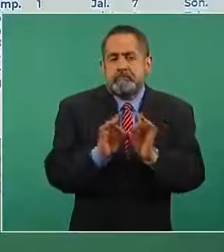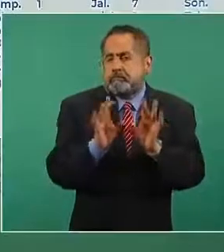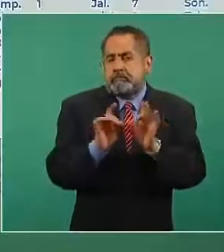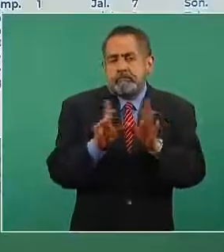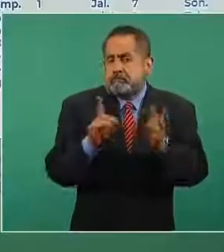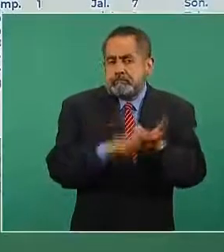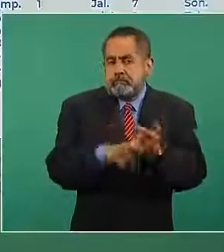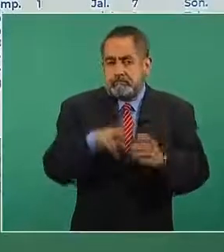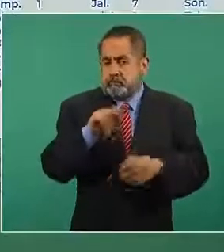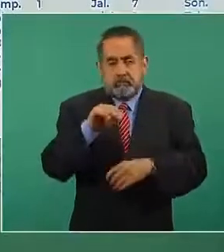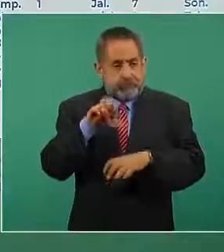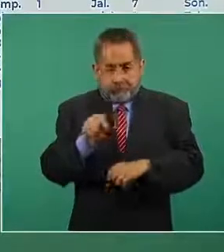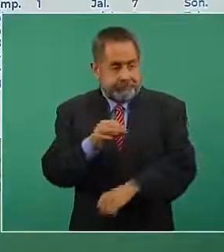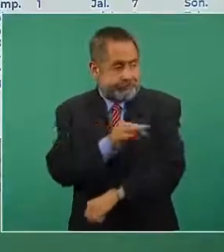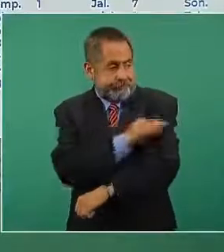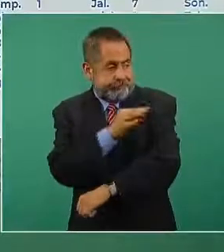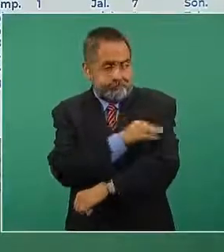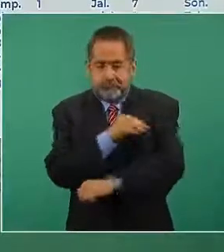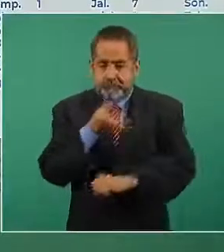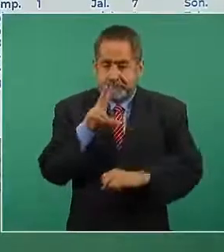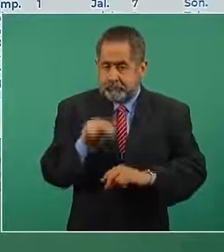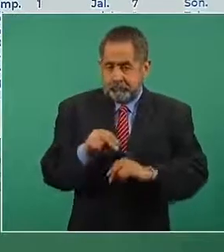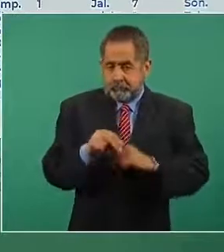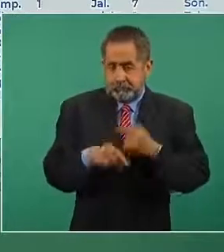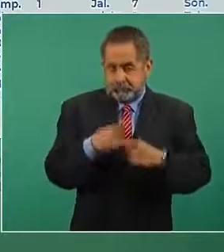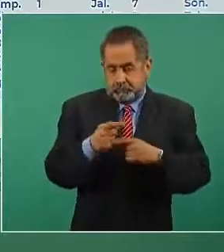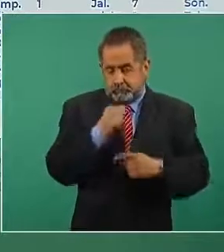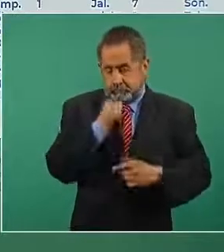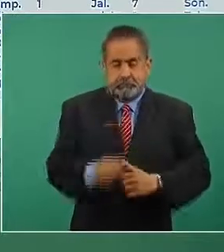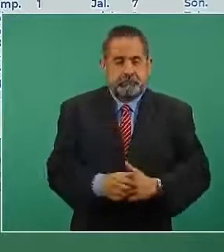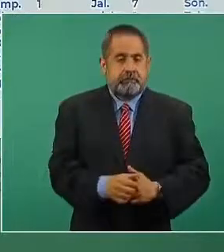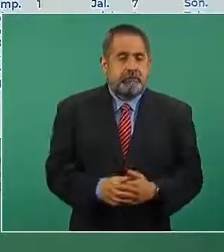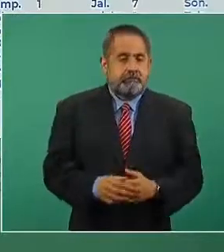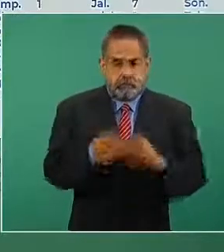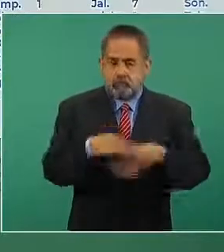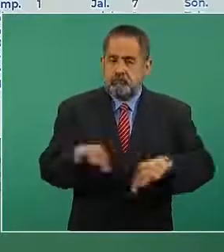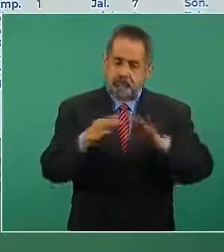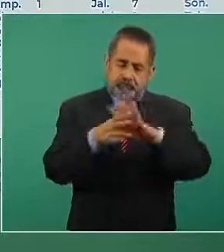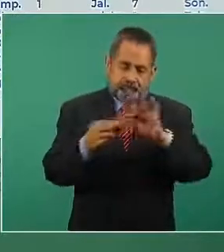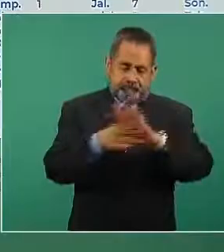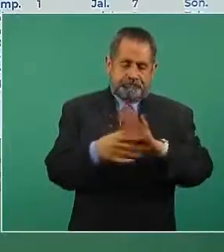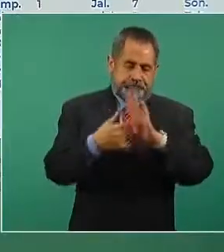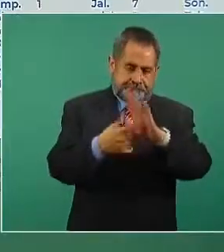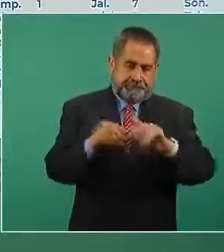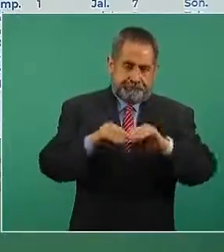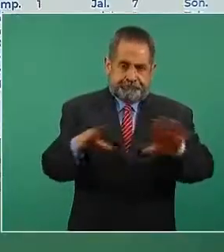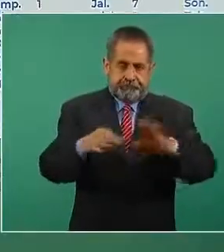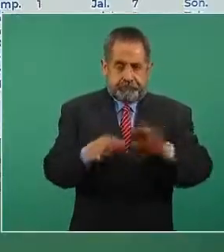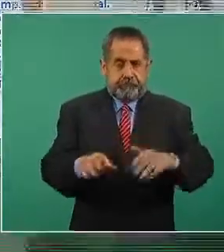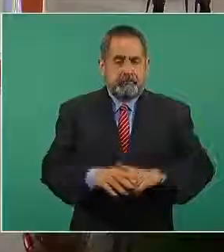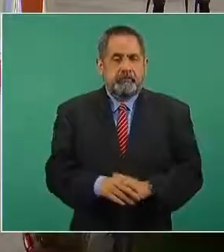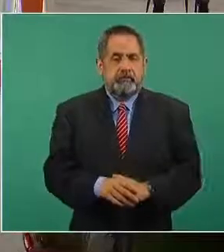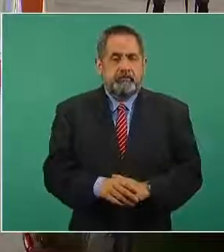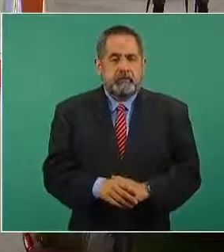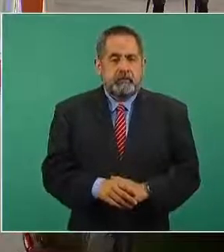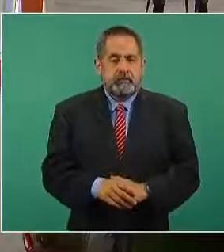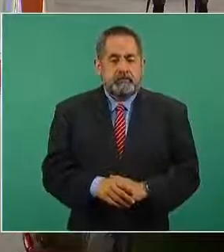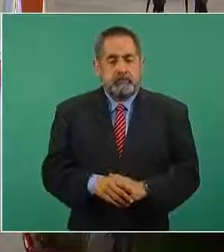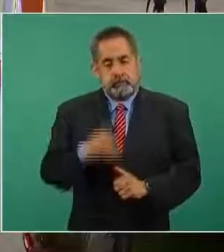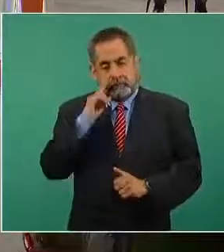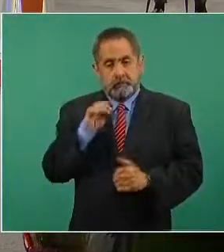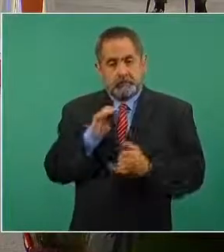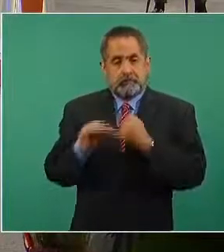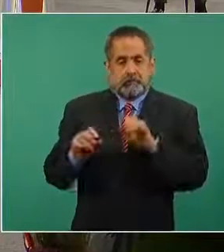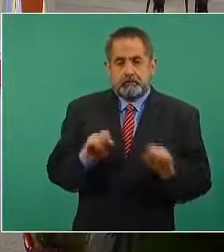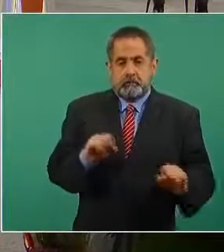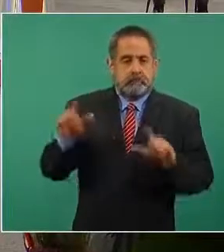de la vacuna, como si fuera causada por la vacuna. Esto es muy, muy importante distinguirlo de esta manera. Y lo último es una imagen